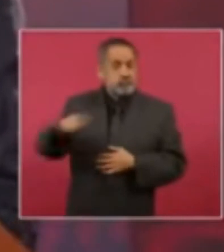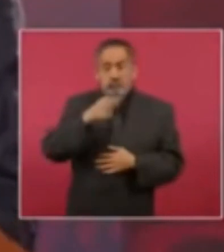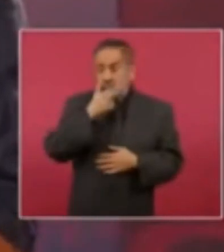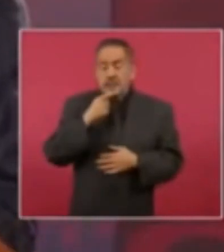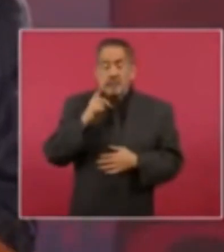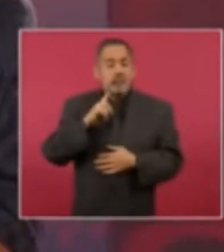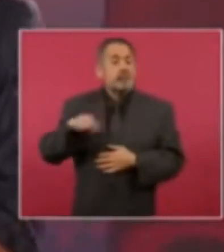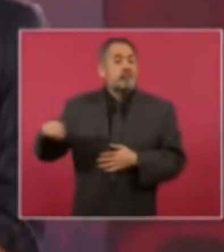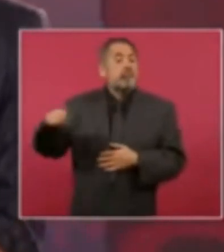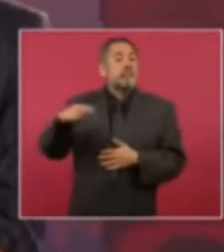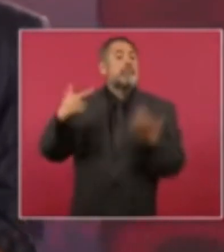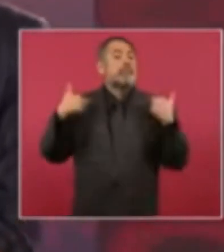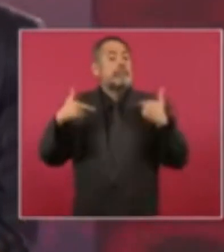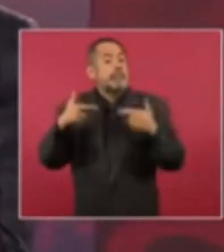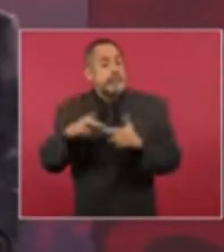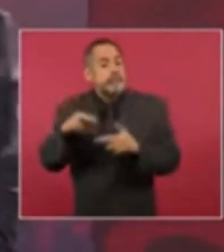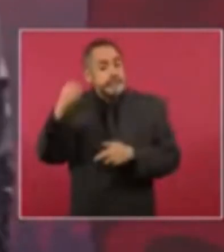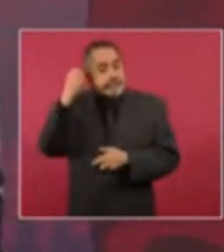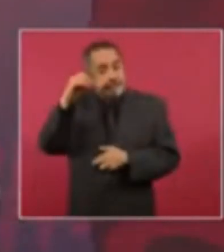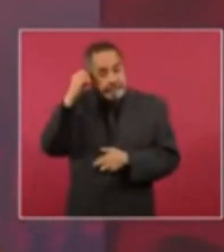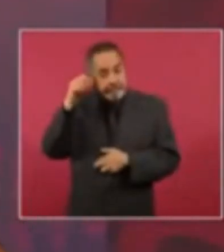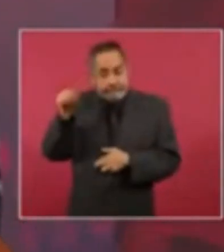Maestros de Oaxaca